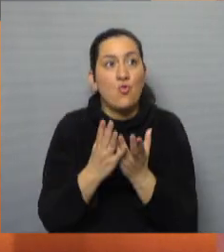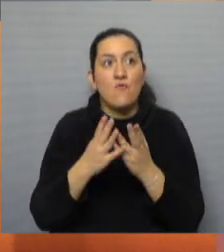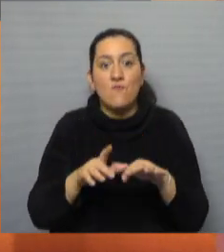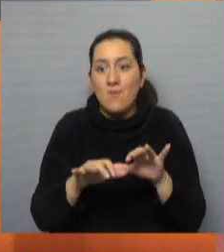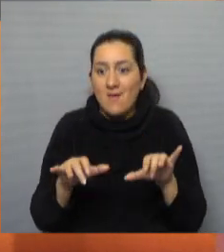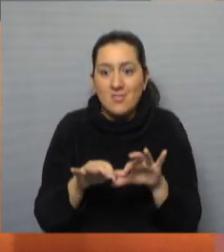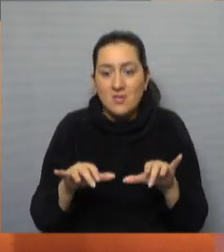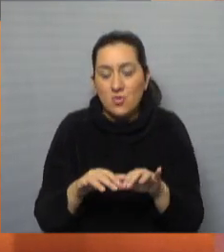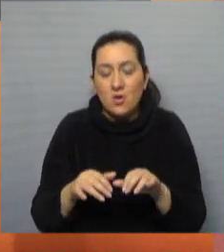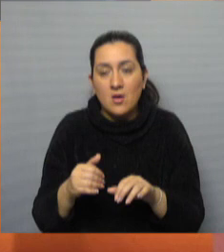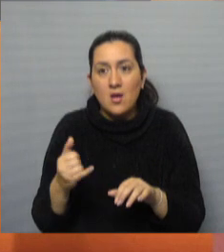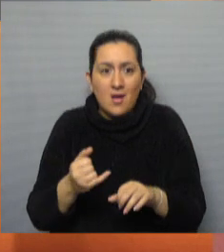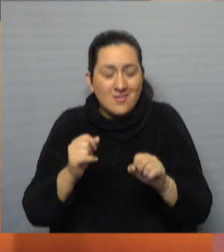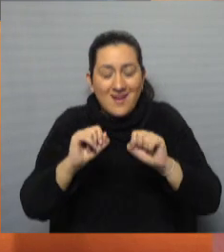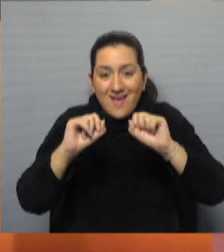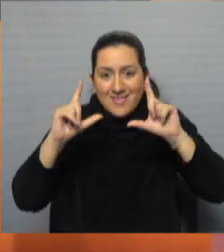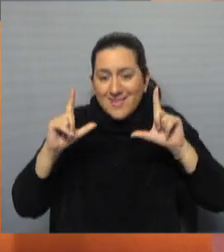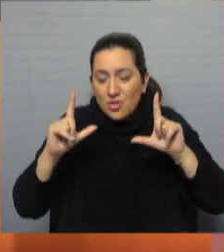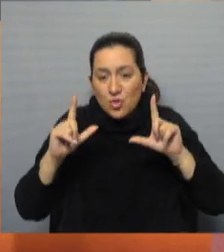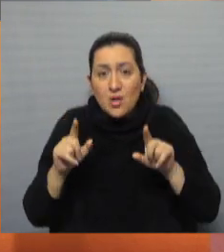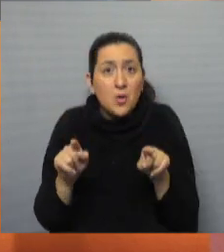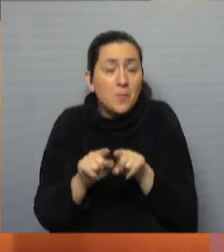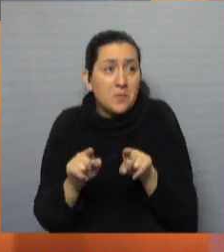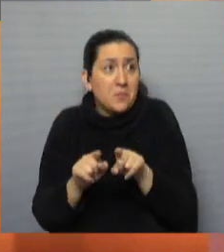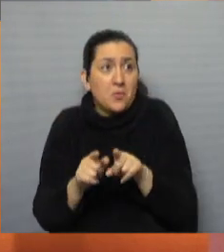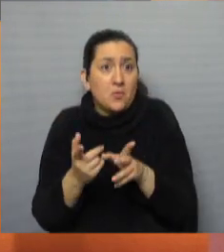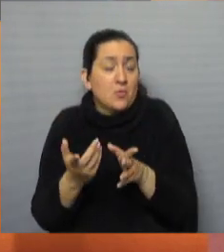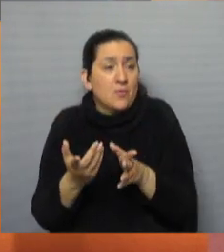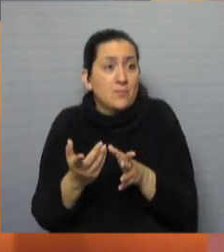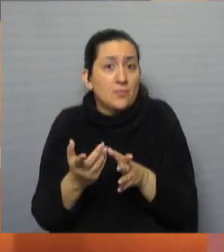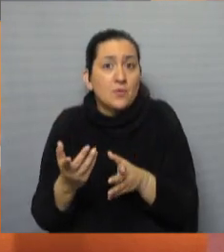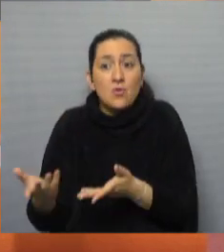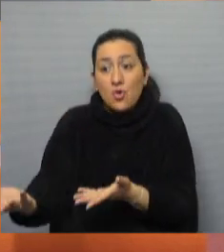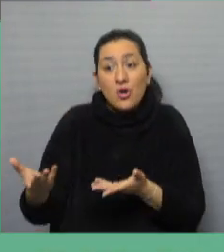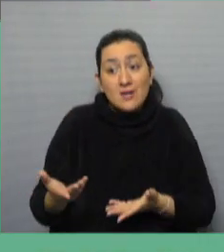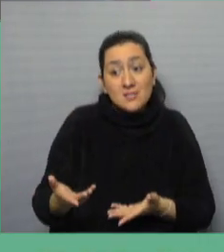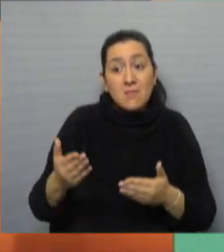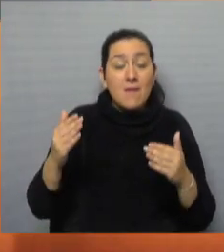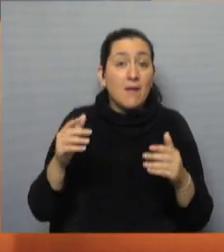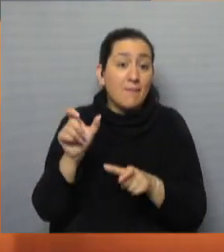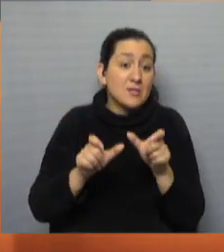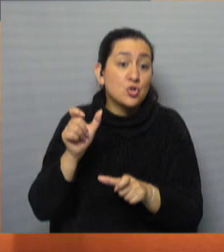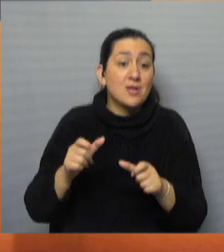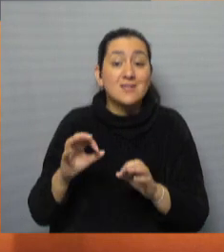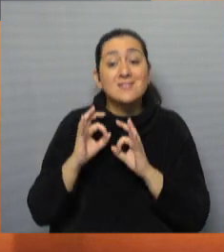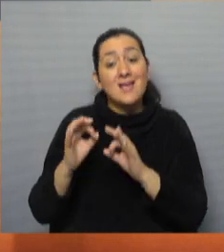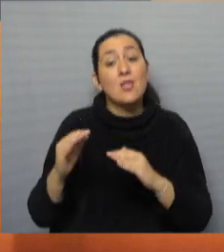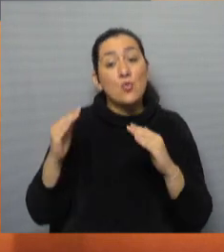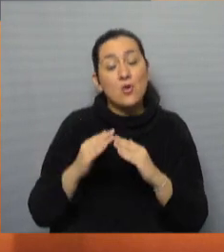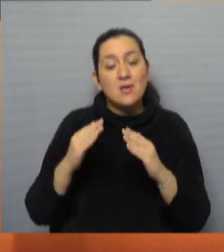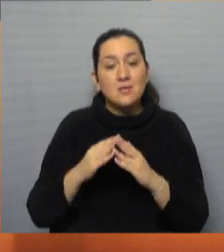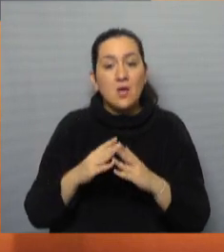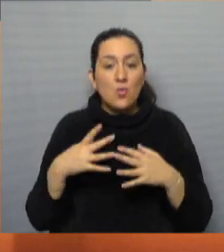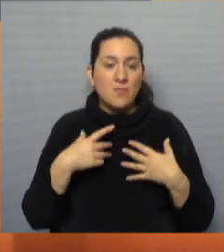hay que estar atentos es es lo mismo que cuando uno está recibiendo gente en la casa que uno viene trajeado y